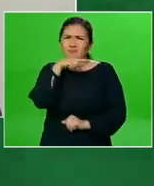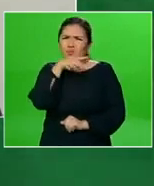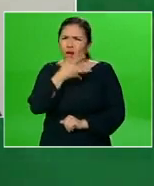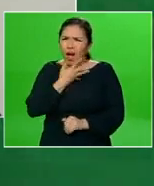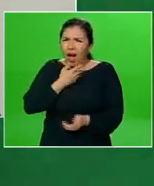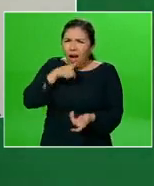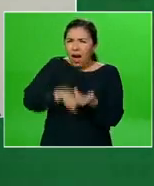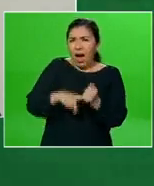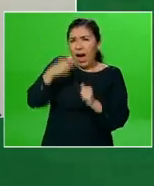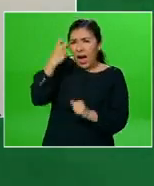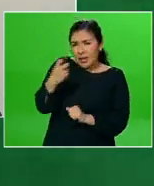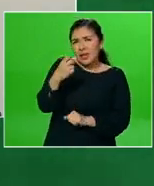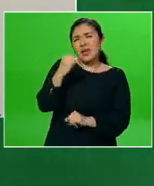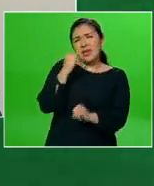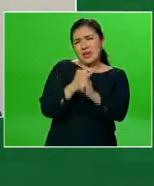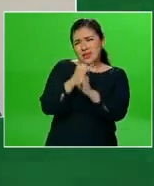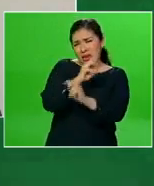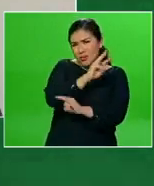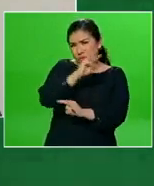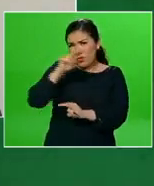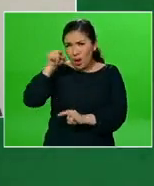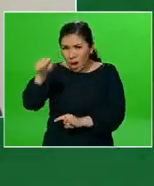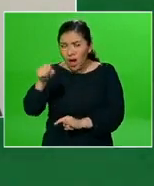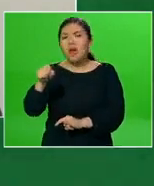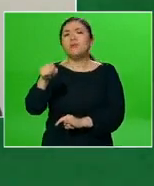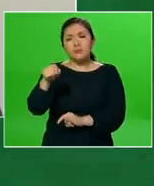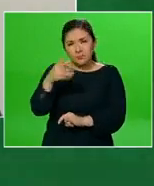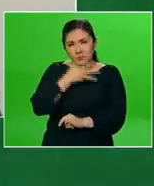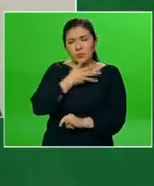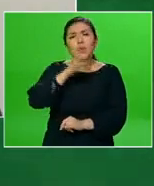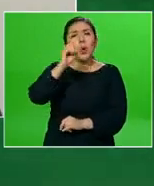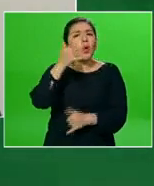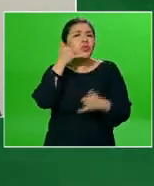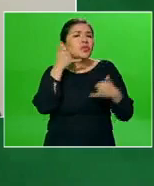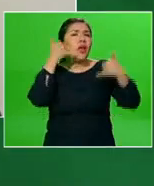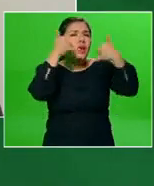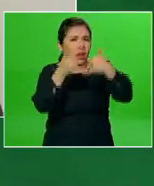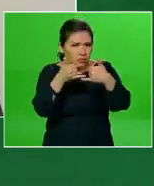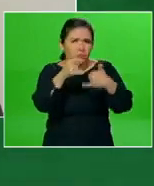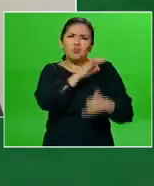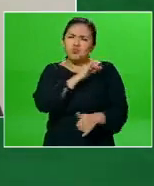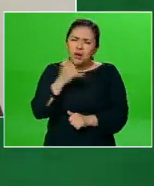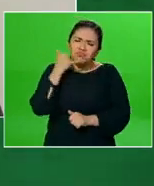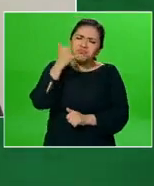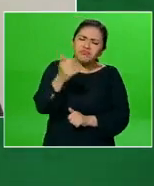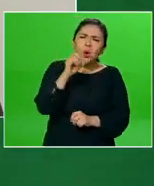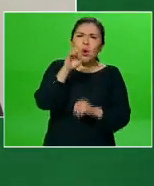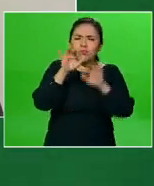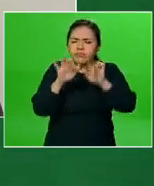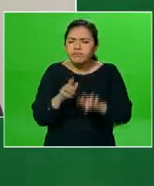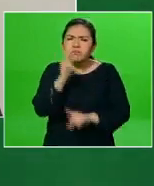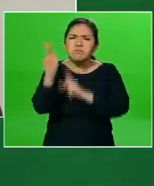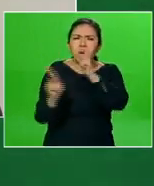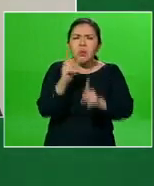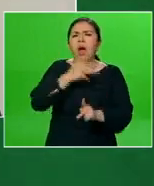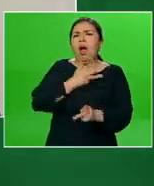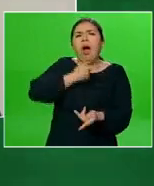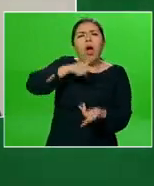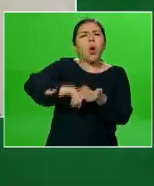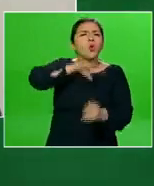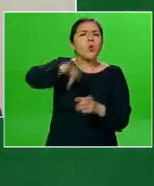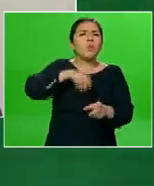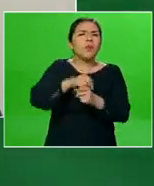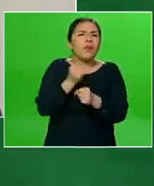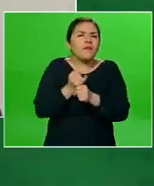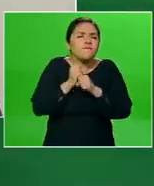tiene bajo una kobe punto gob.mx o tiene este teléfono no dude en llamar usted recibirá la información adecuada